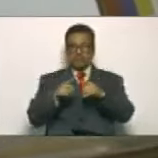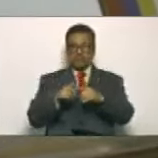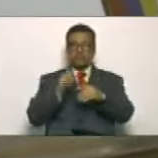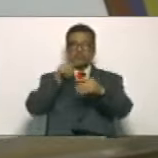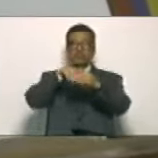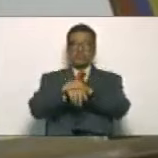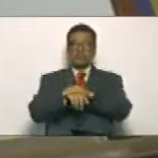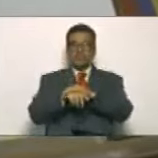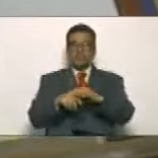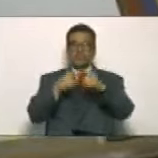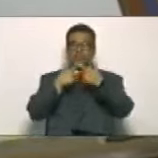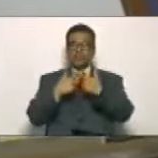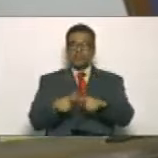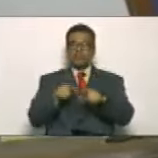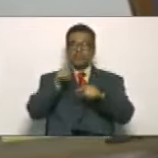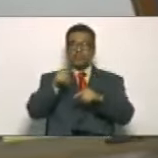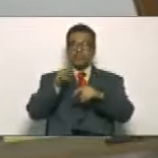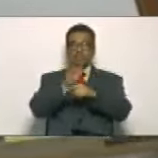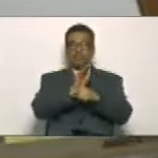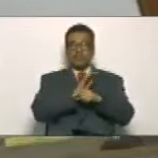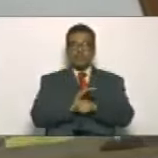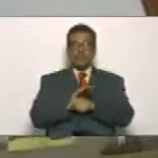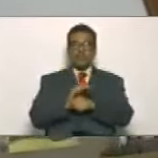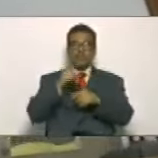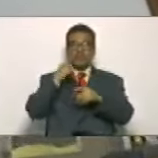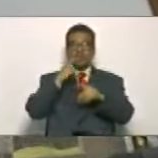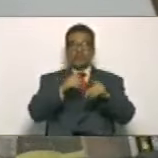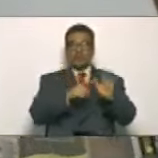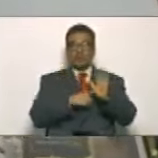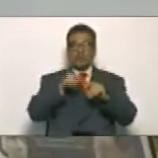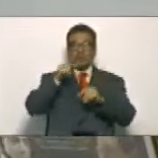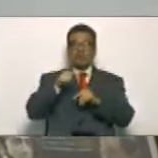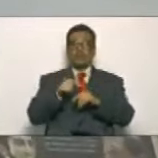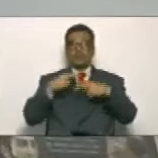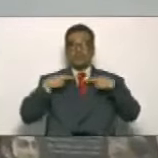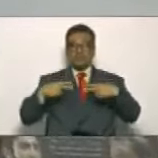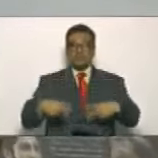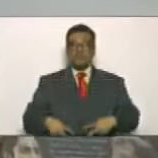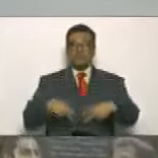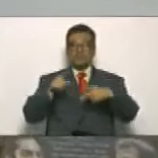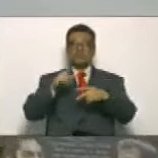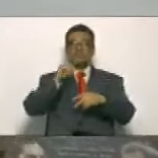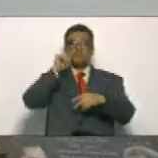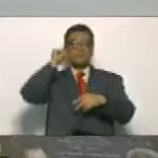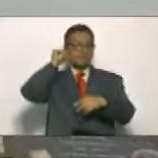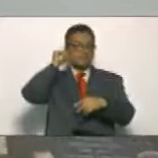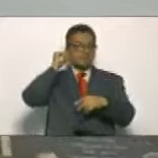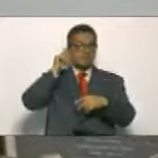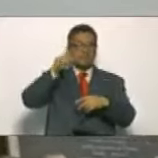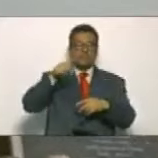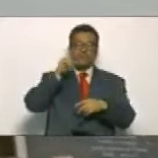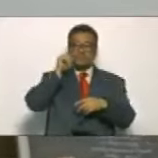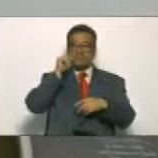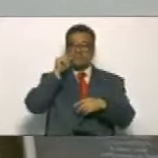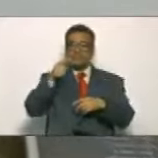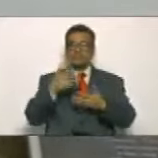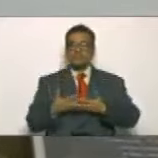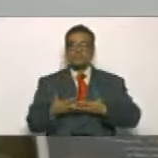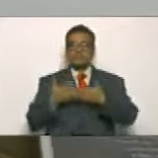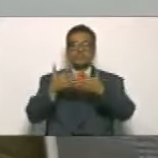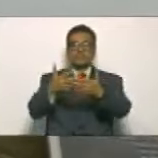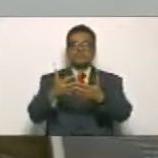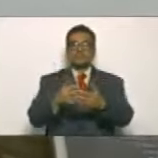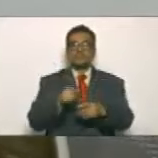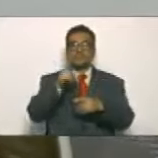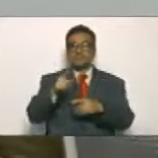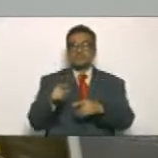ir por la libertad, por cuidar, por preservar, pues, la vida de las mujeres y los hombres que entregaron